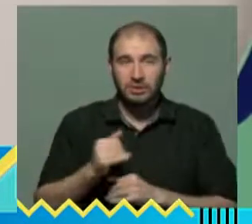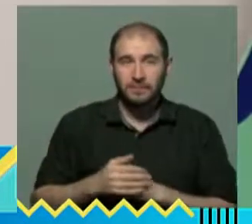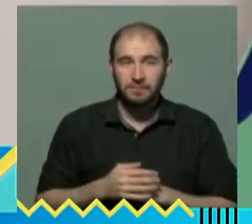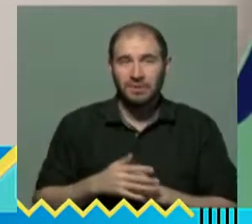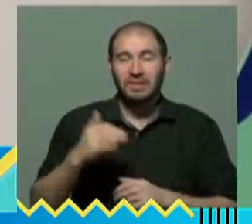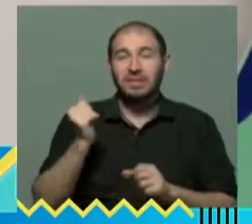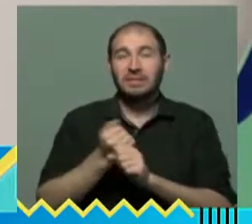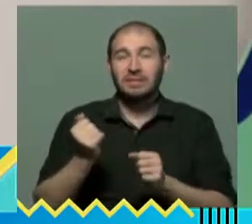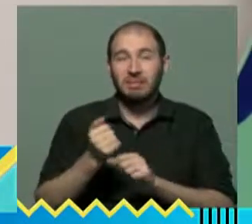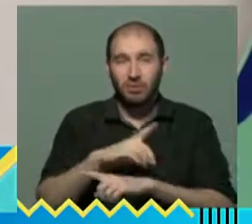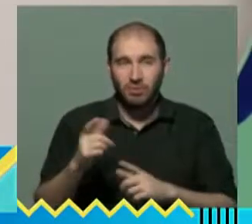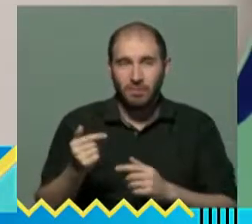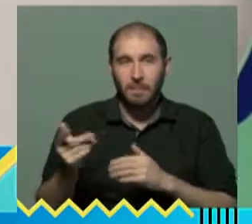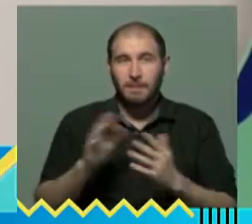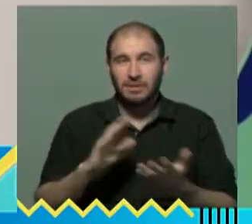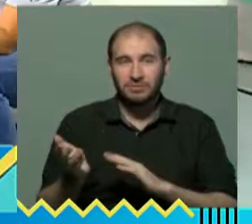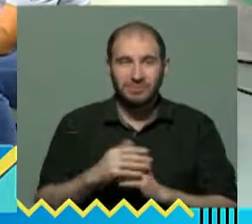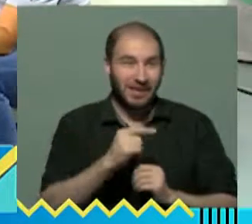un desempleo que rondó el